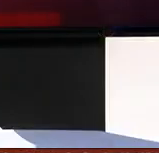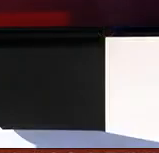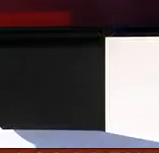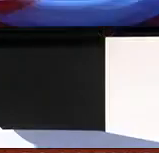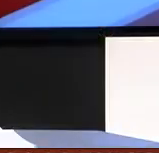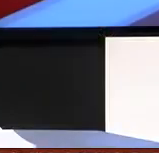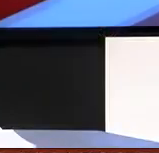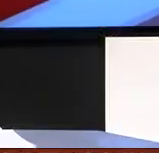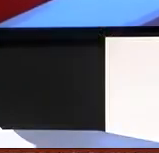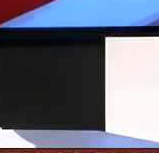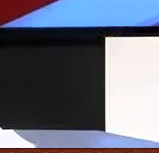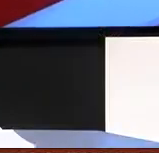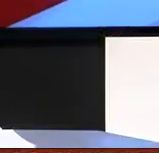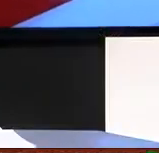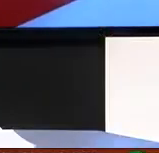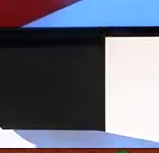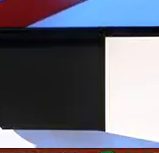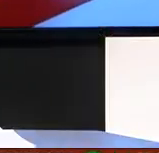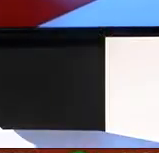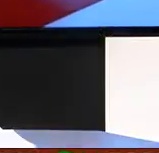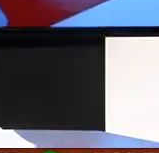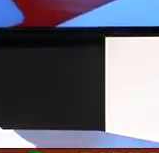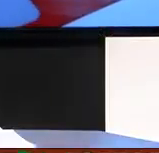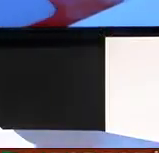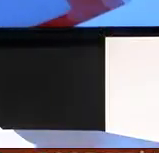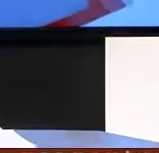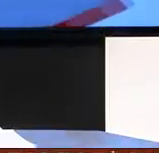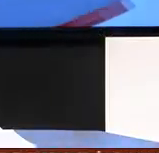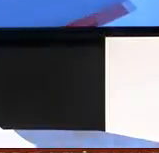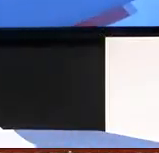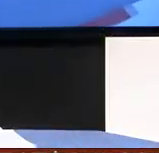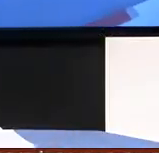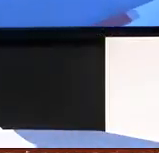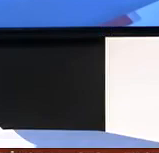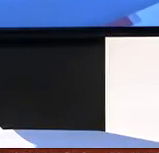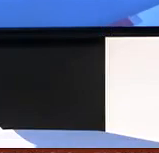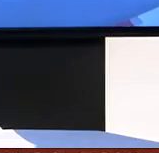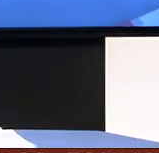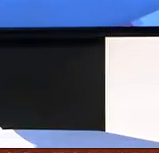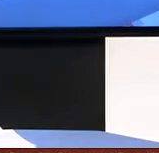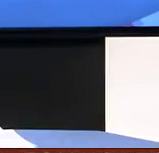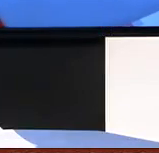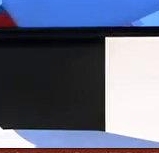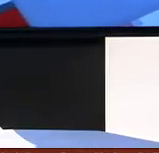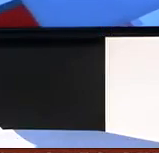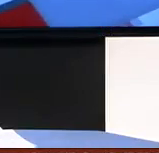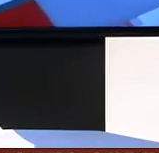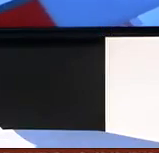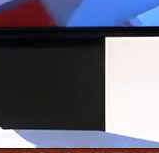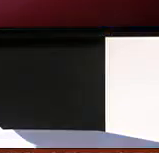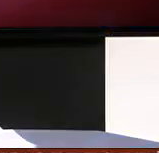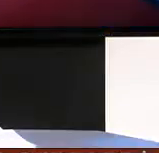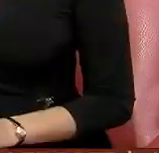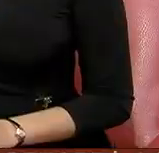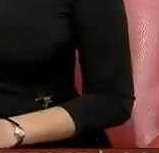Es momento de que Ana Cristina nos lleve de viaje por las redes. Muy buenos días, Ana, que tengas un excelente inicio de